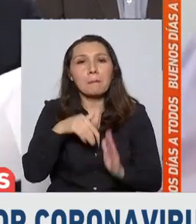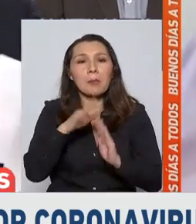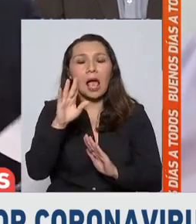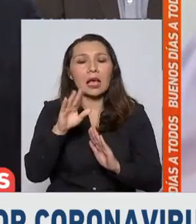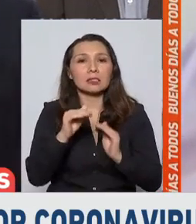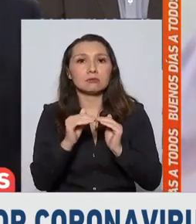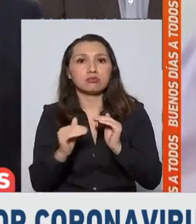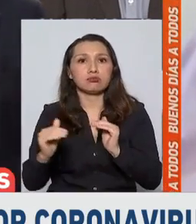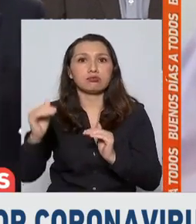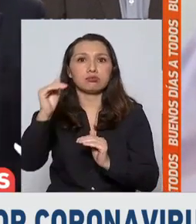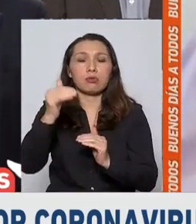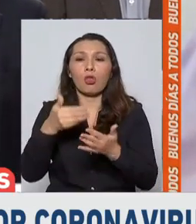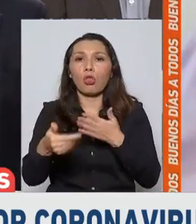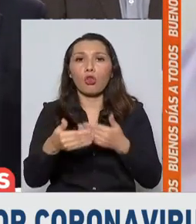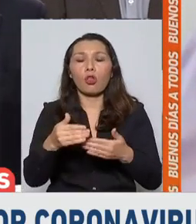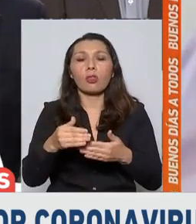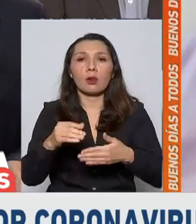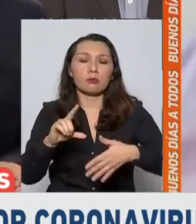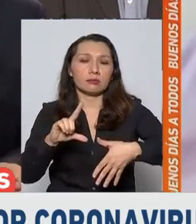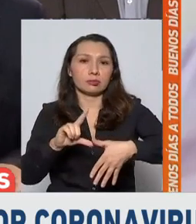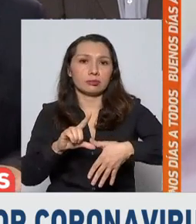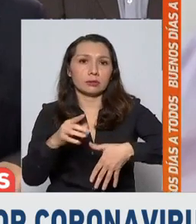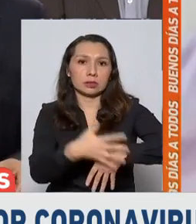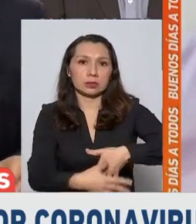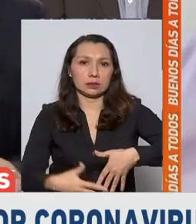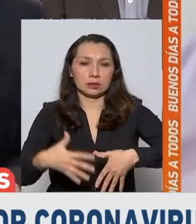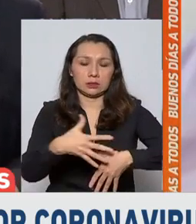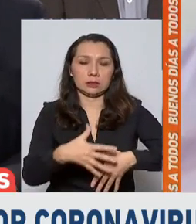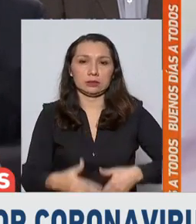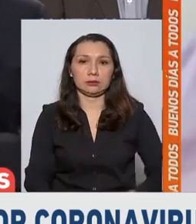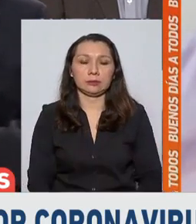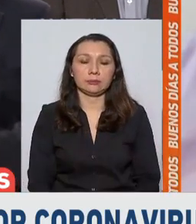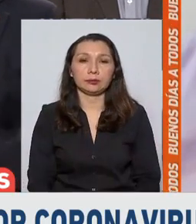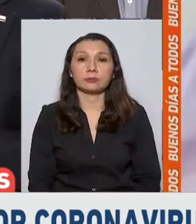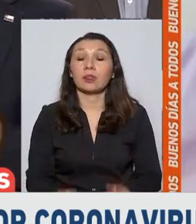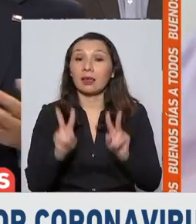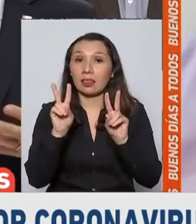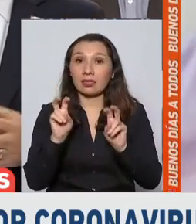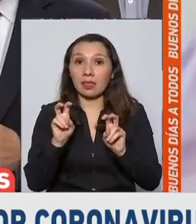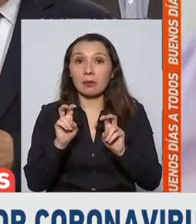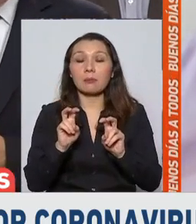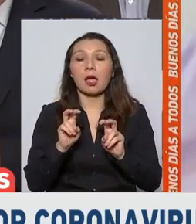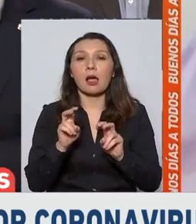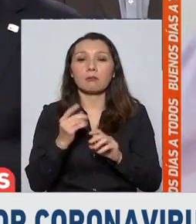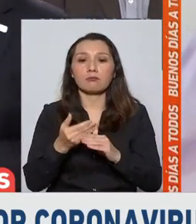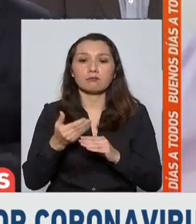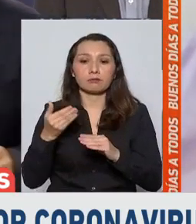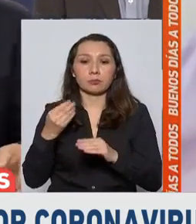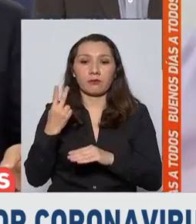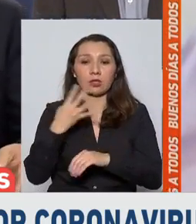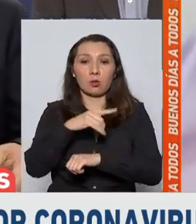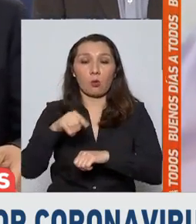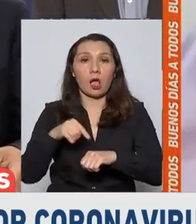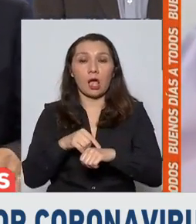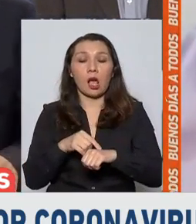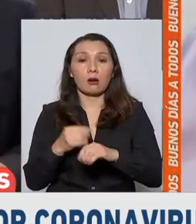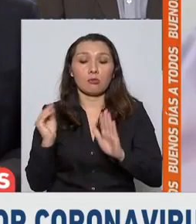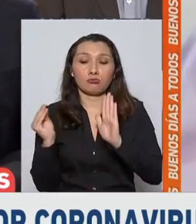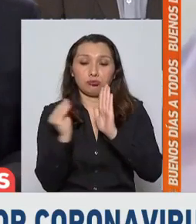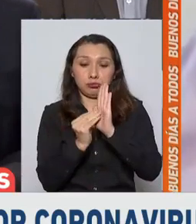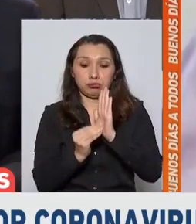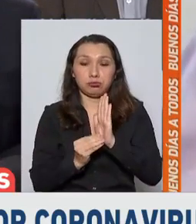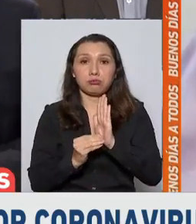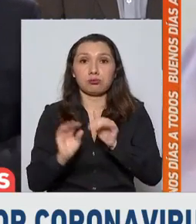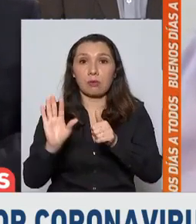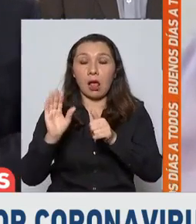alta en América Latina. En relación a las últimas 24 horas, vigente hasta las 21